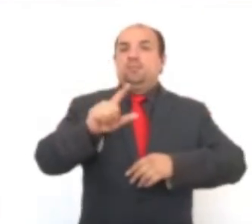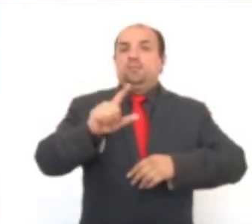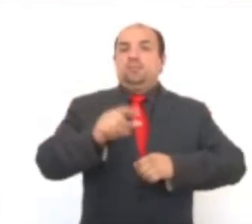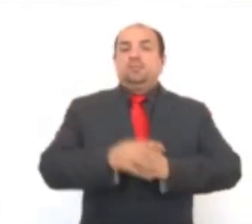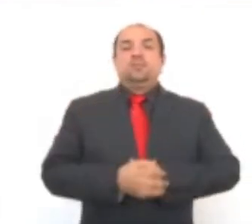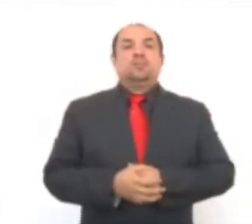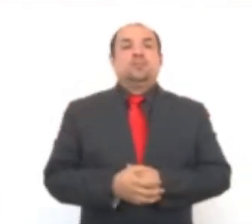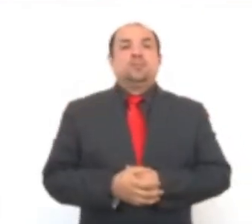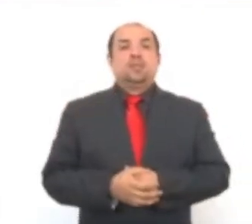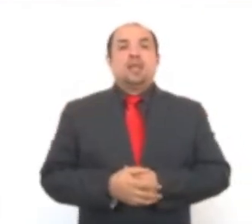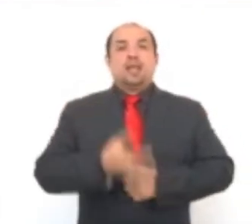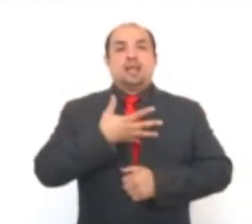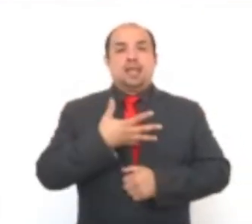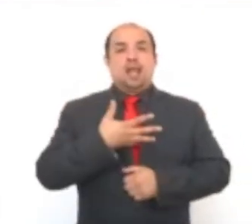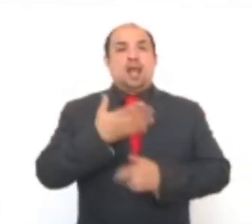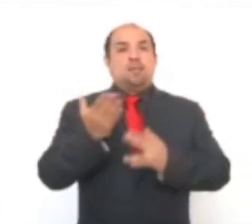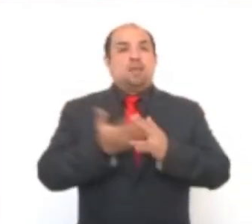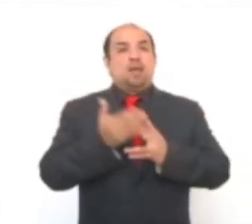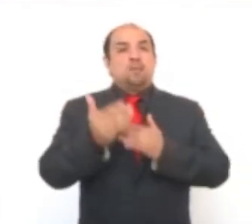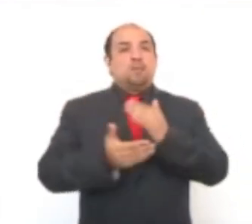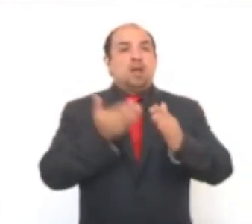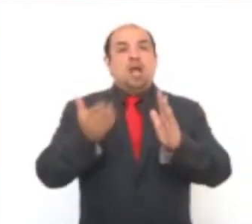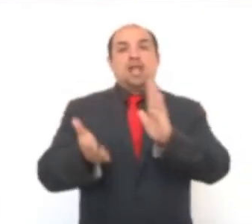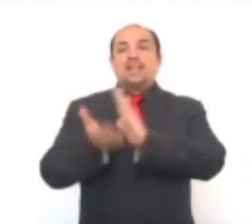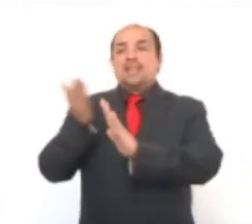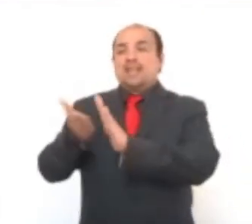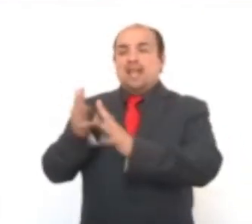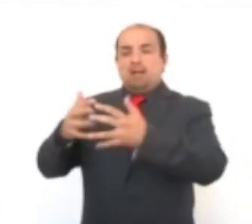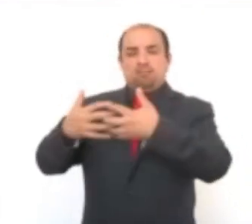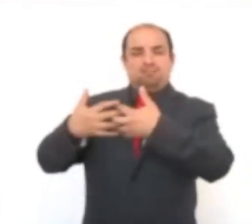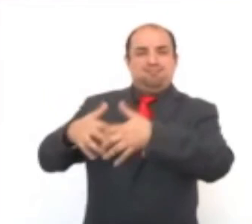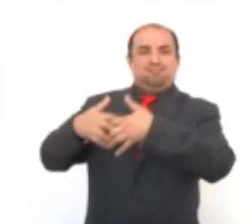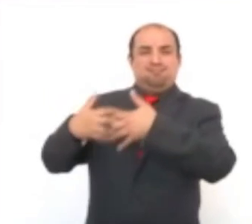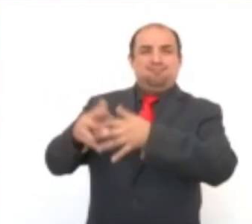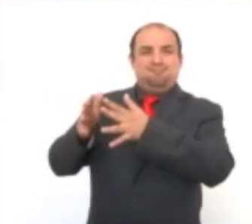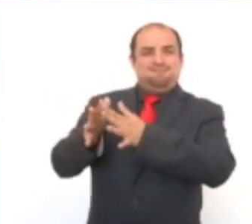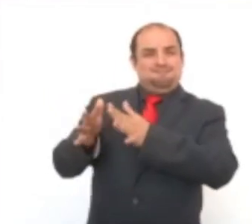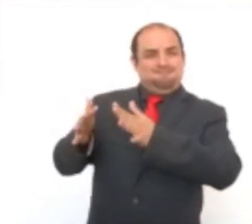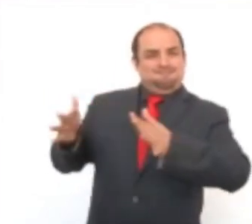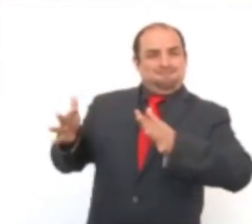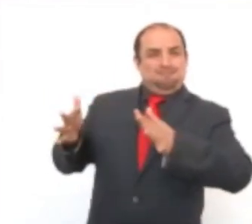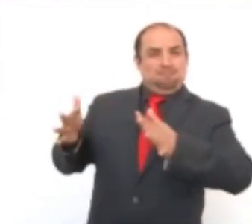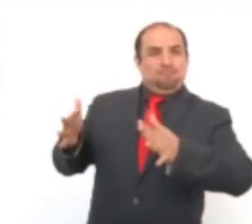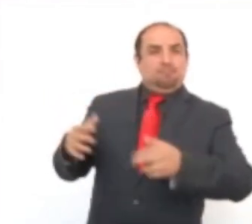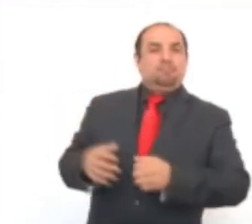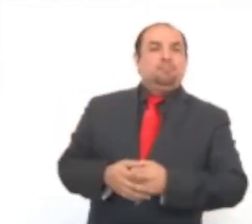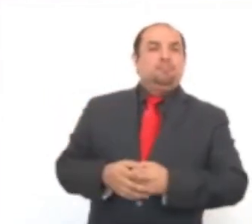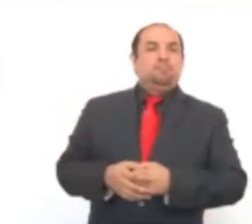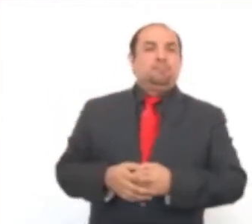está en medio de un proceso de crecimiento industrial y por lo tanto